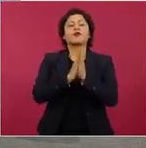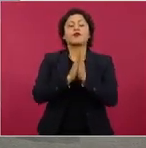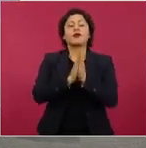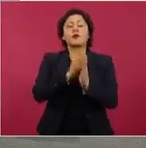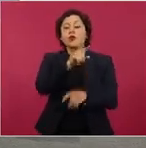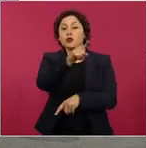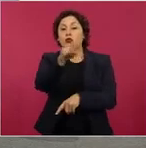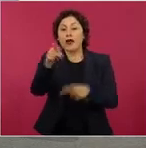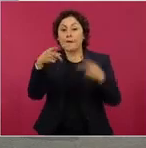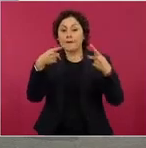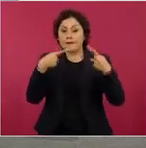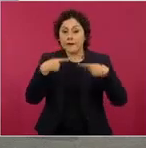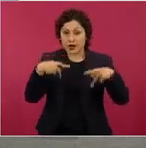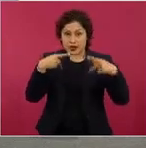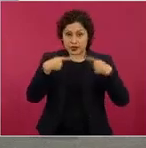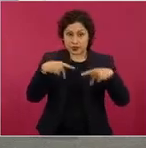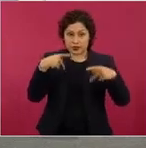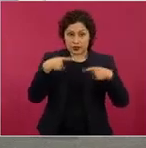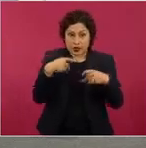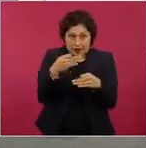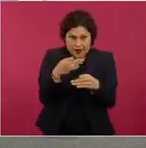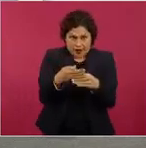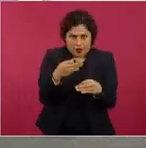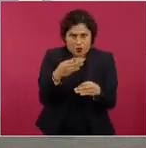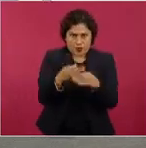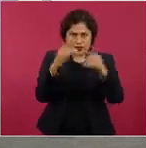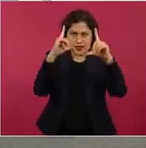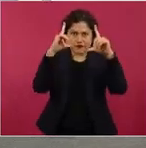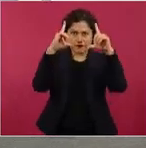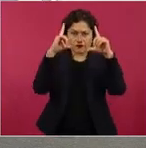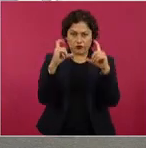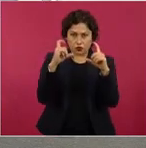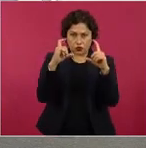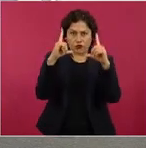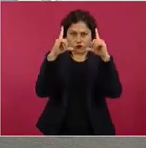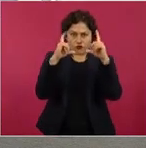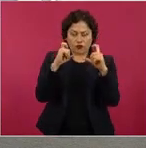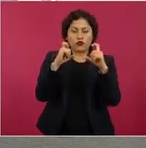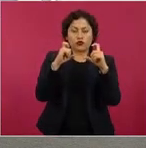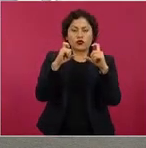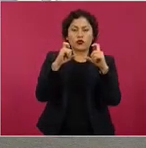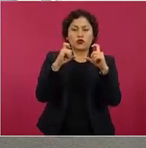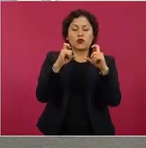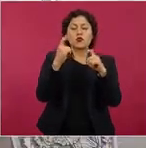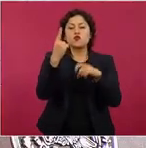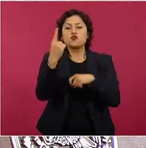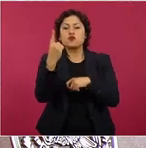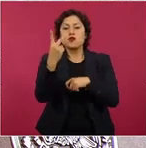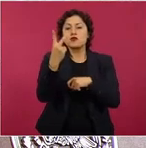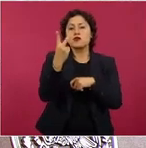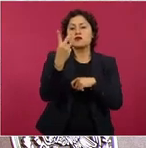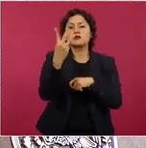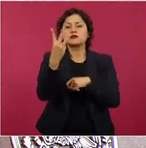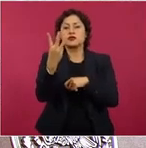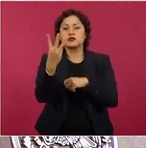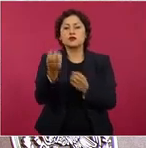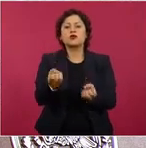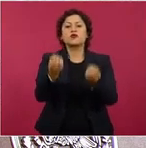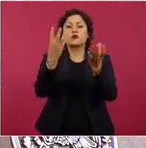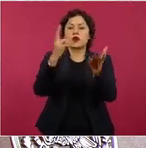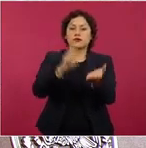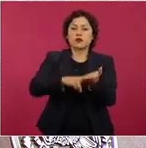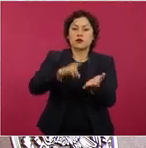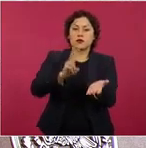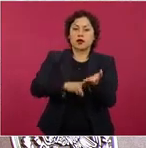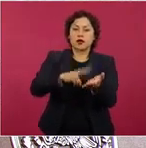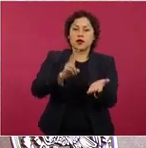foto ahora mismo a una gasolinera, a dos, a tres, de cuánto vale